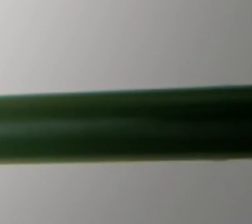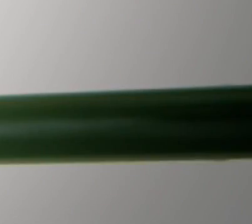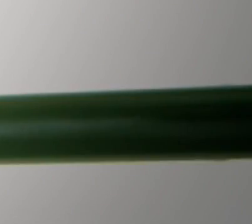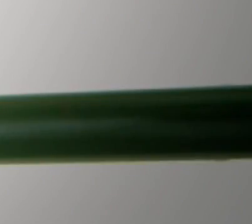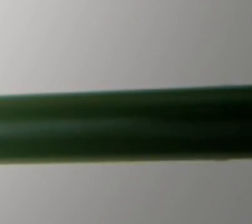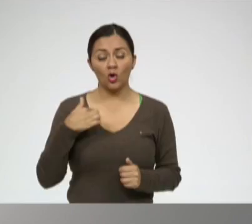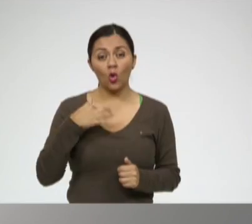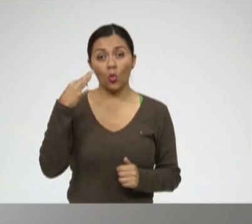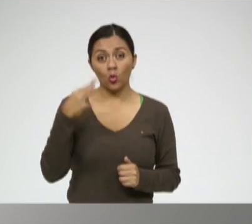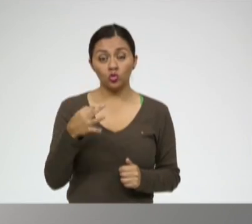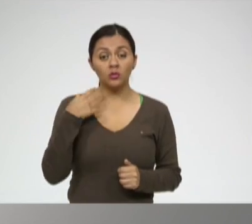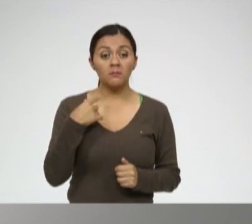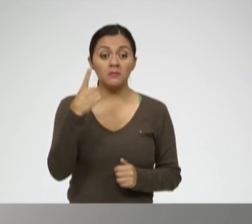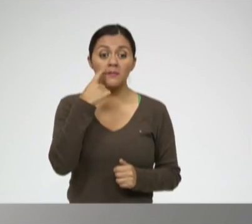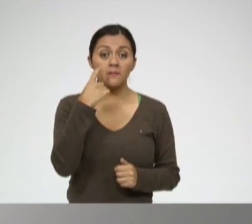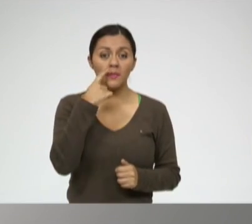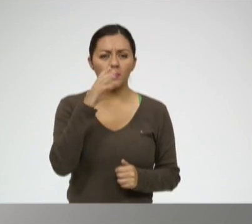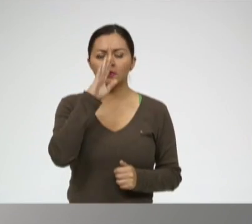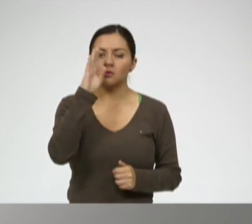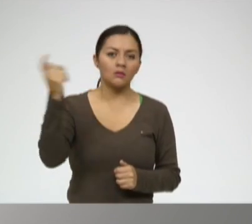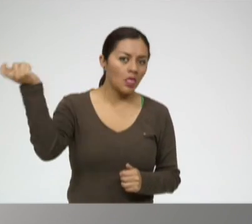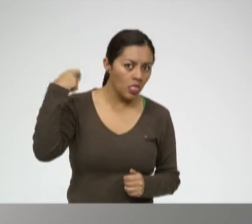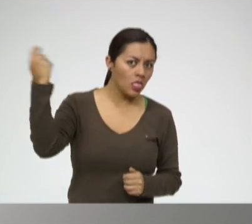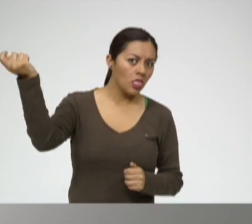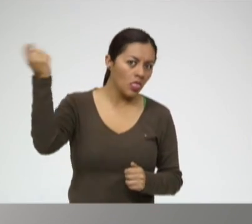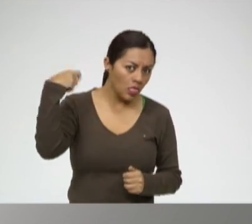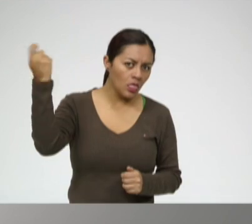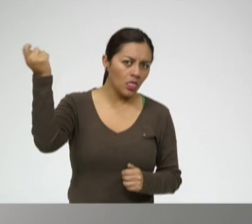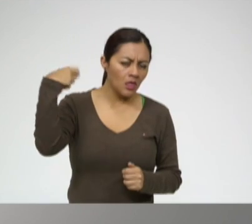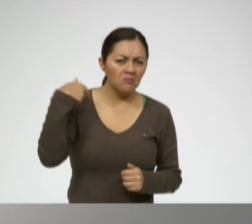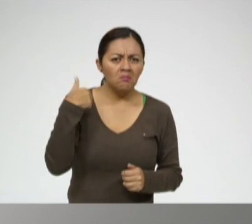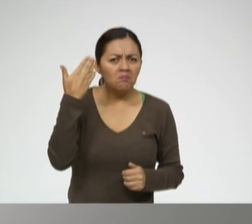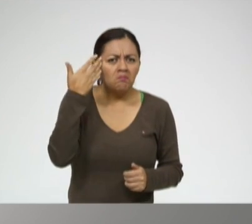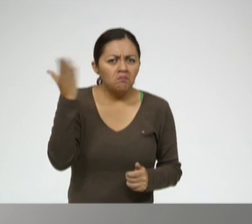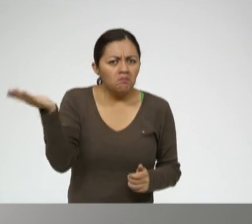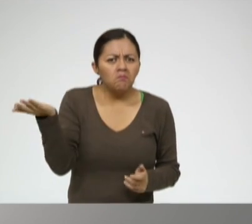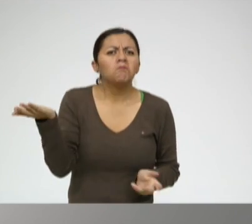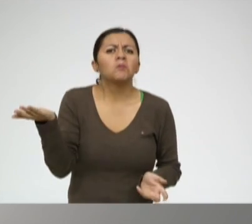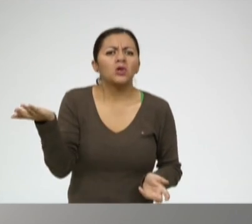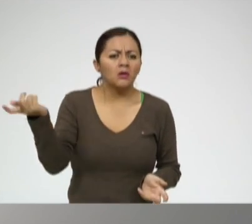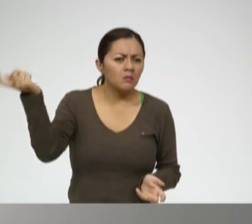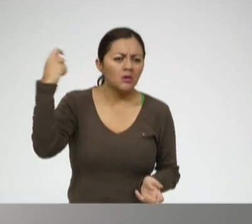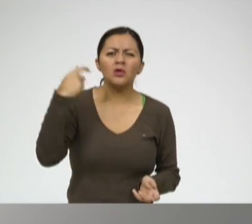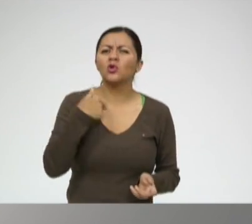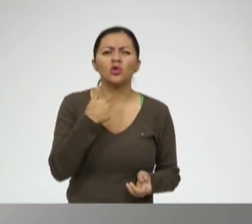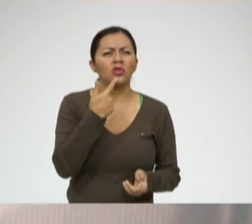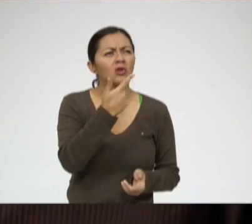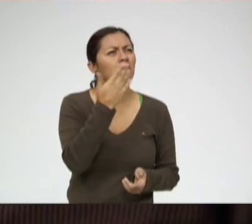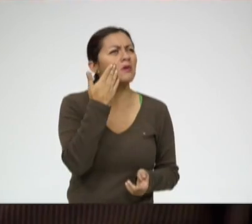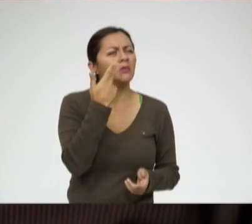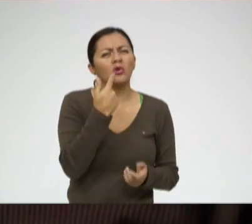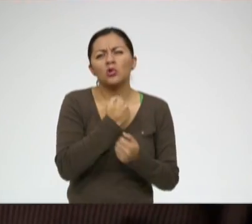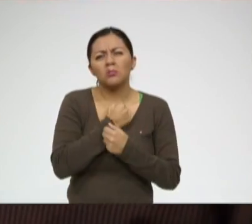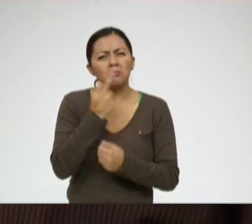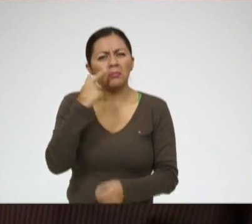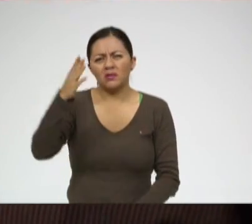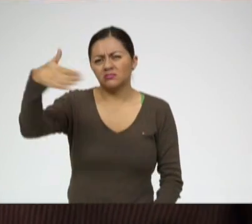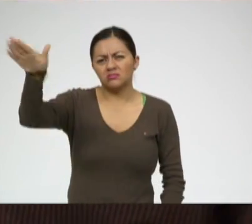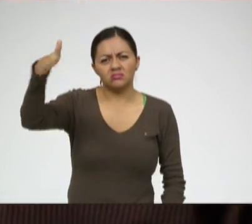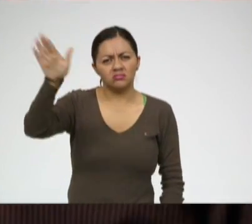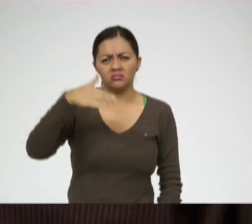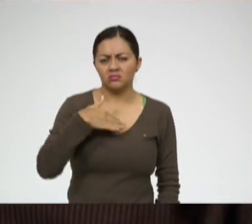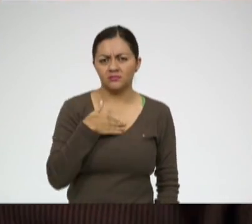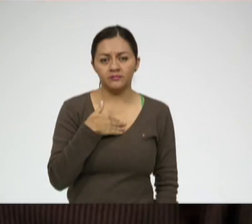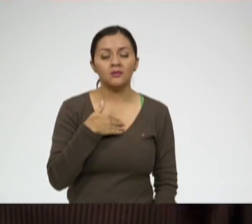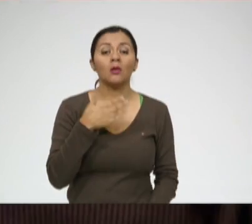Llegó un tiempo en que mi papi así nos trataba mal, no sé por qué. Y yo tomé la decisión, yo le dije, mami, yo ya no quiero a mi papi. Aquellos jóvenes que, por